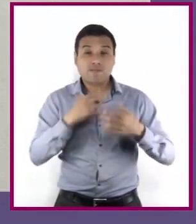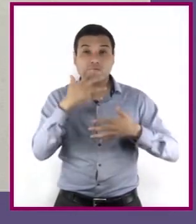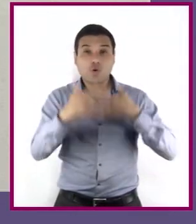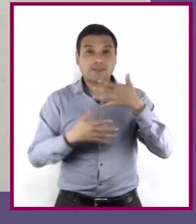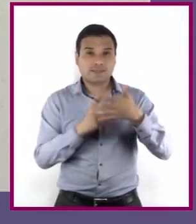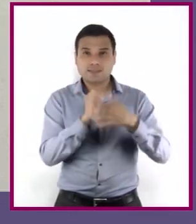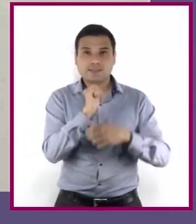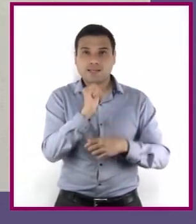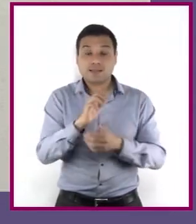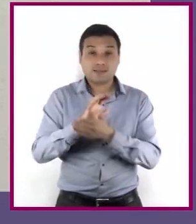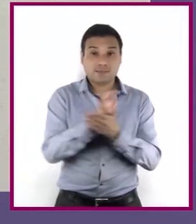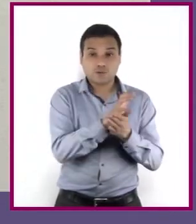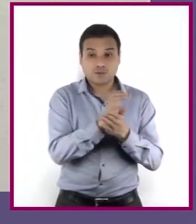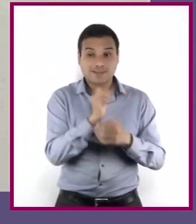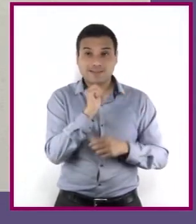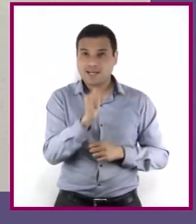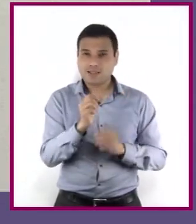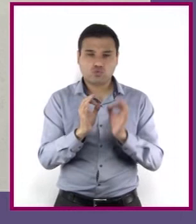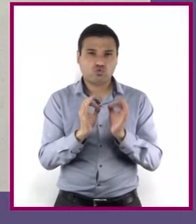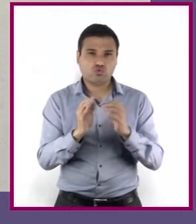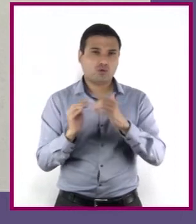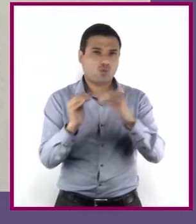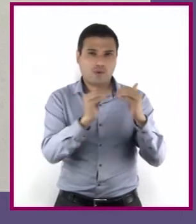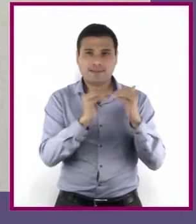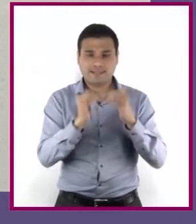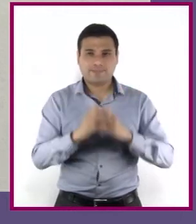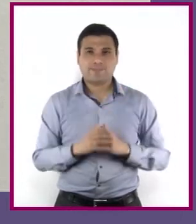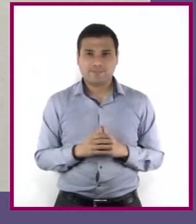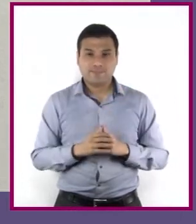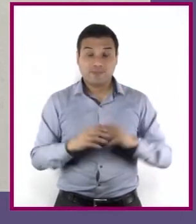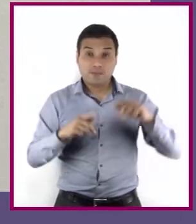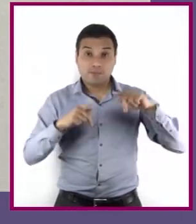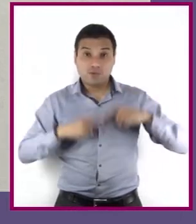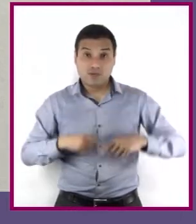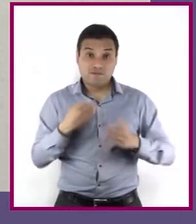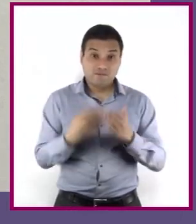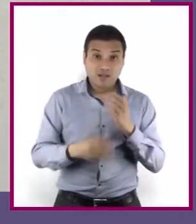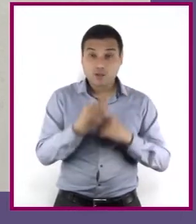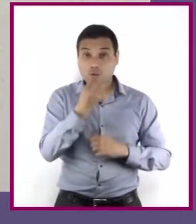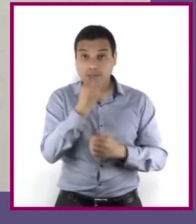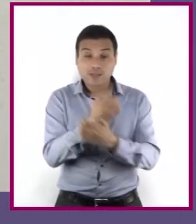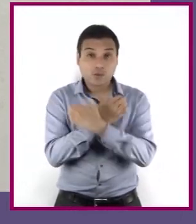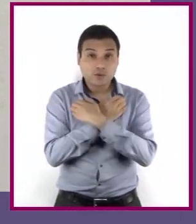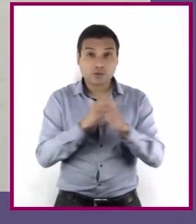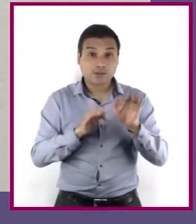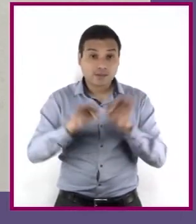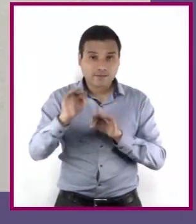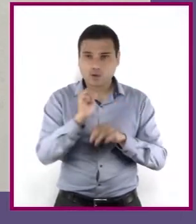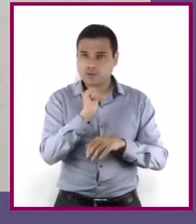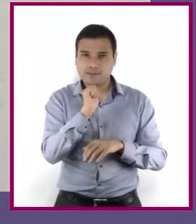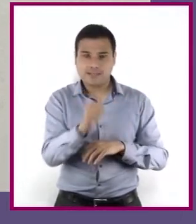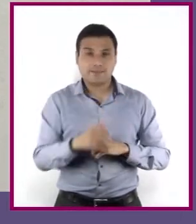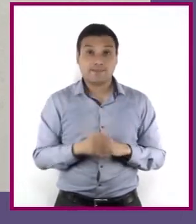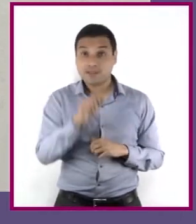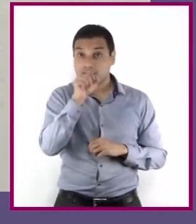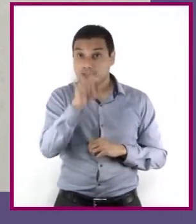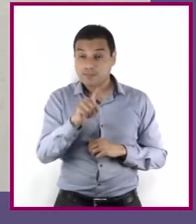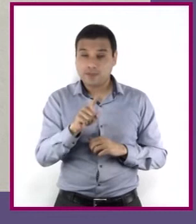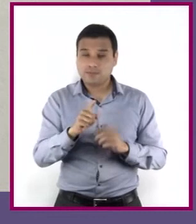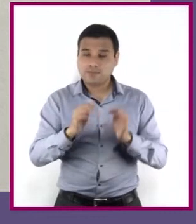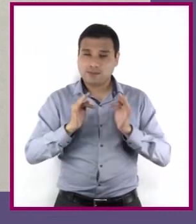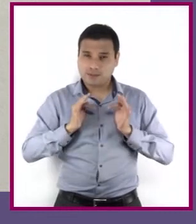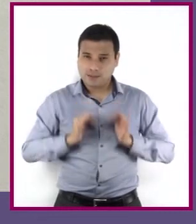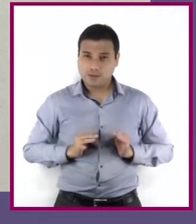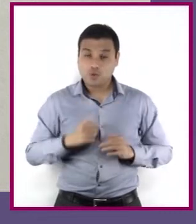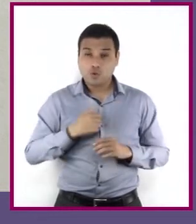sin discriminación, con igualdad, donde a nadie le falte comida, ni educación, ni trabajo, ni mucho menos paz. Yo quiero